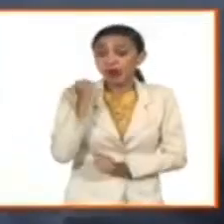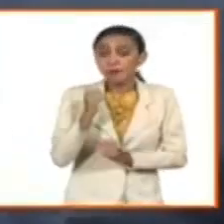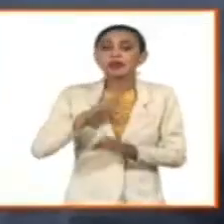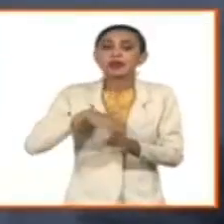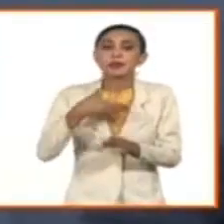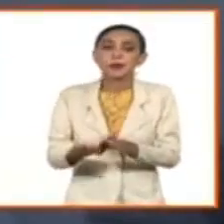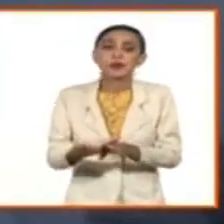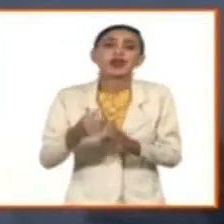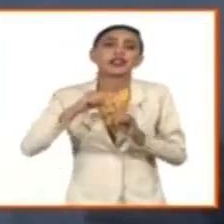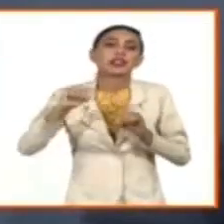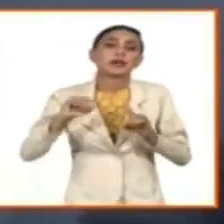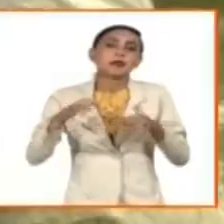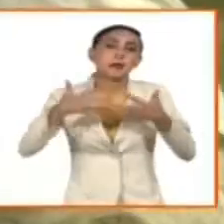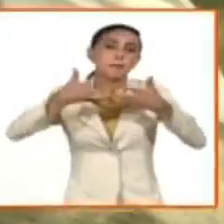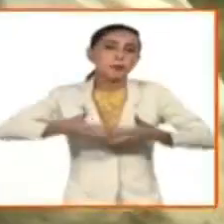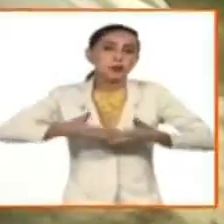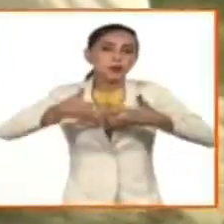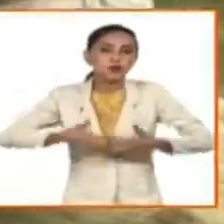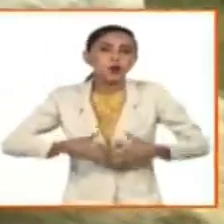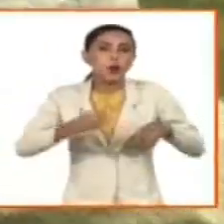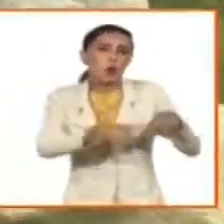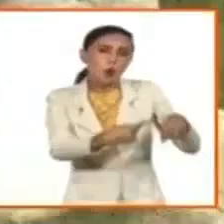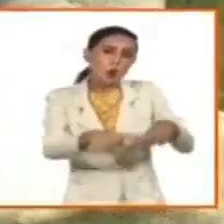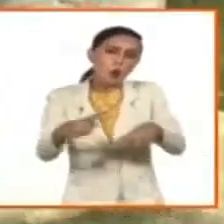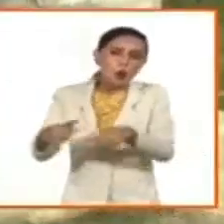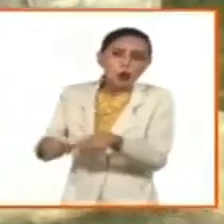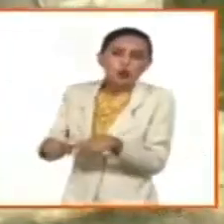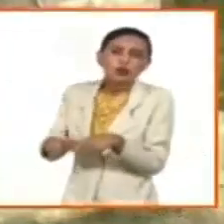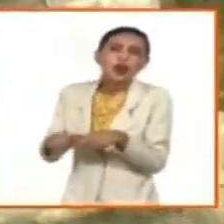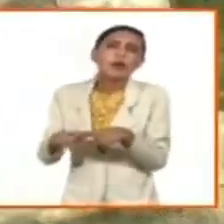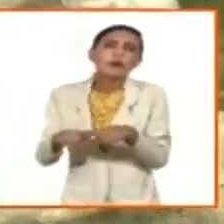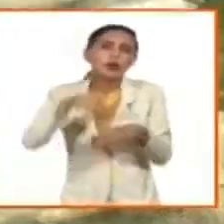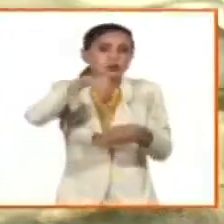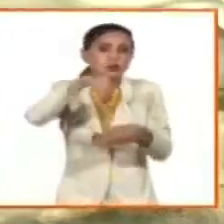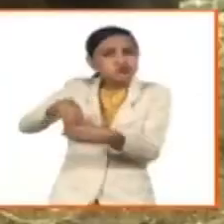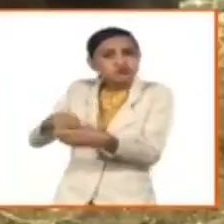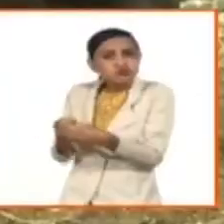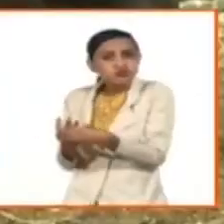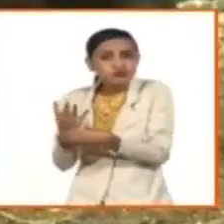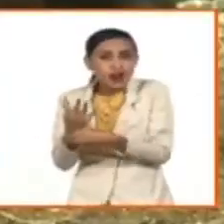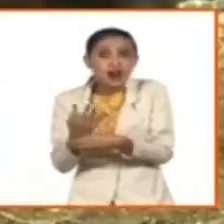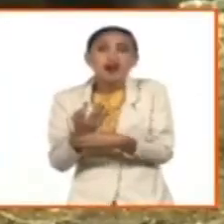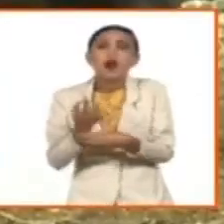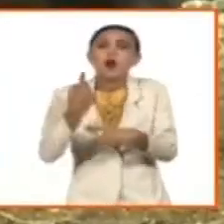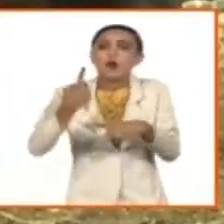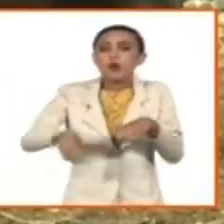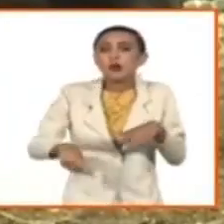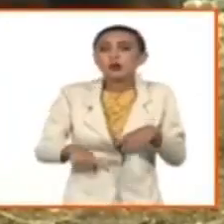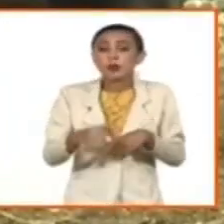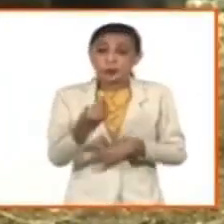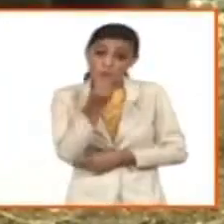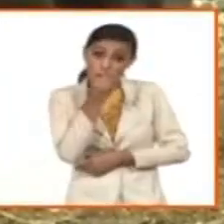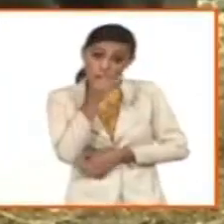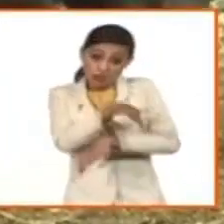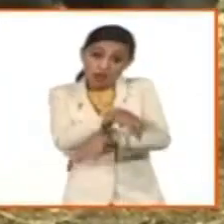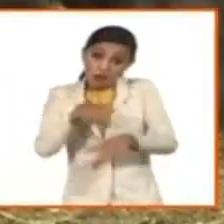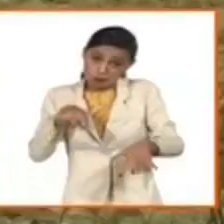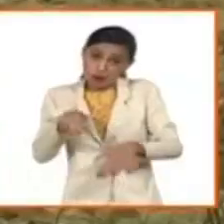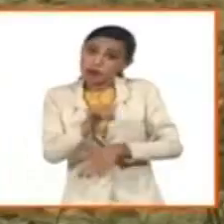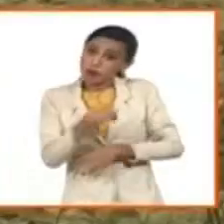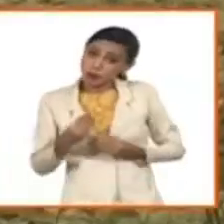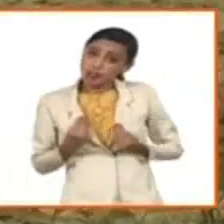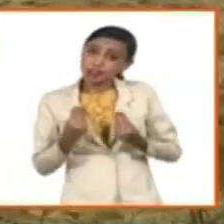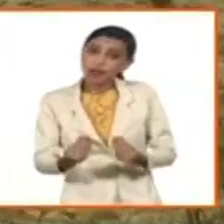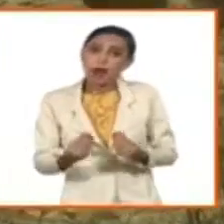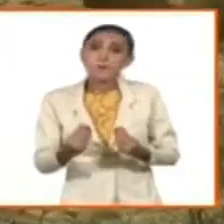producción de abonos orgánicos la producción de los animales o sea la comida de los animales para las gallinas